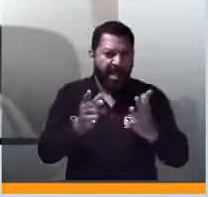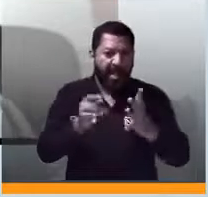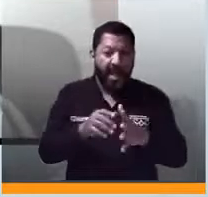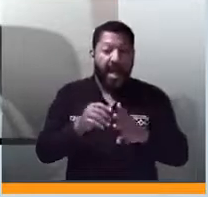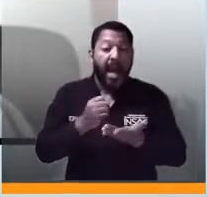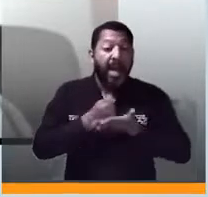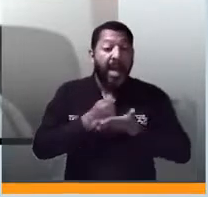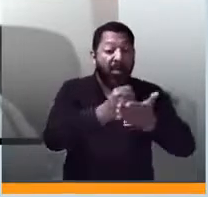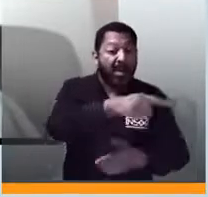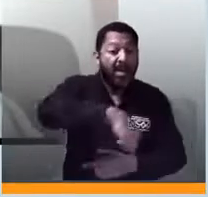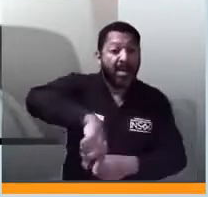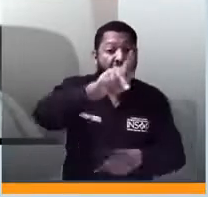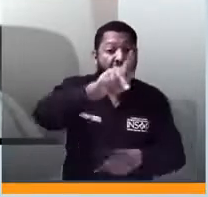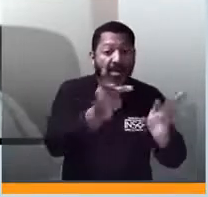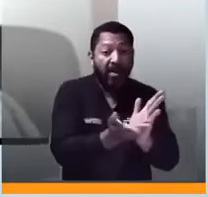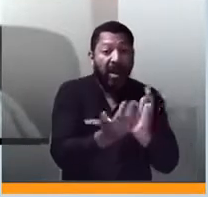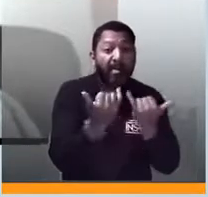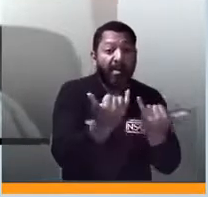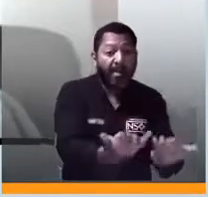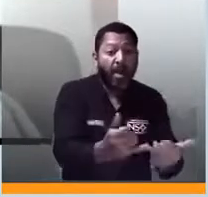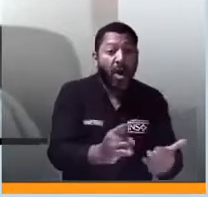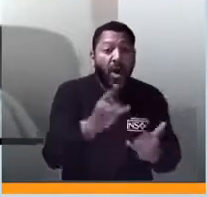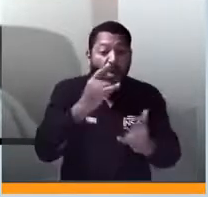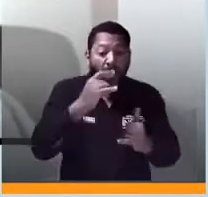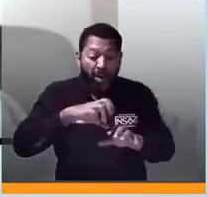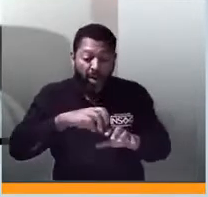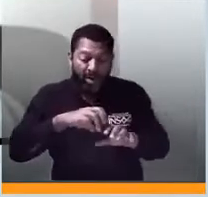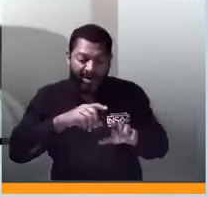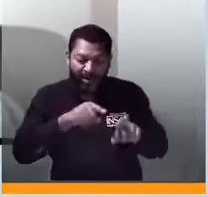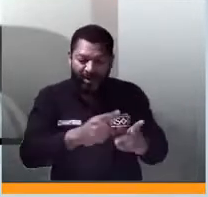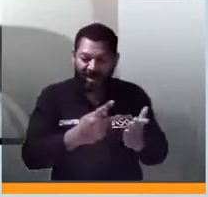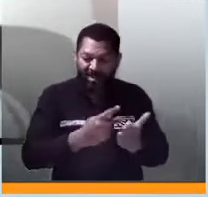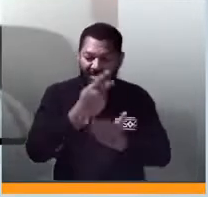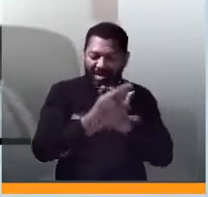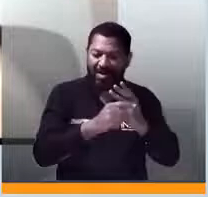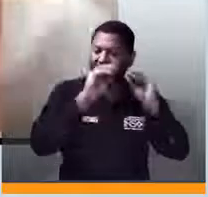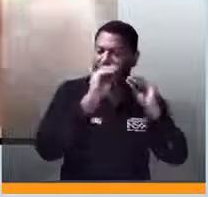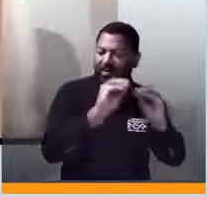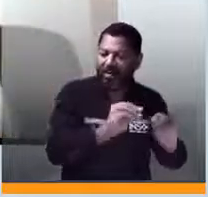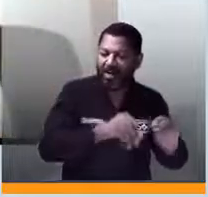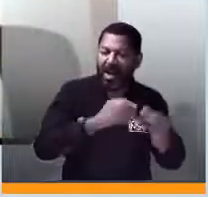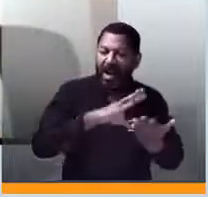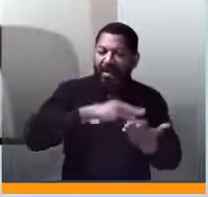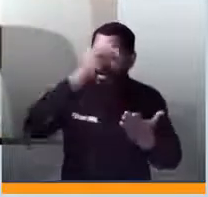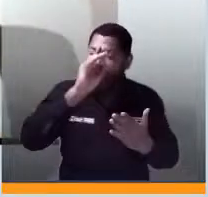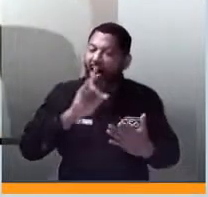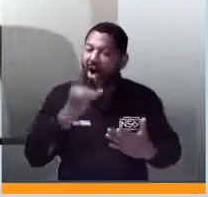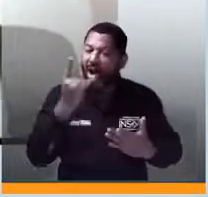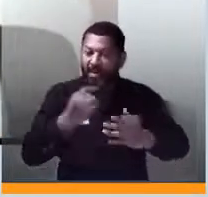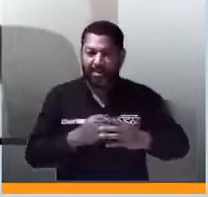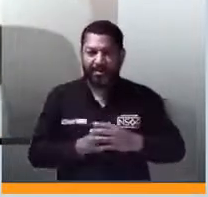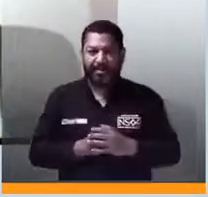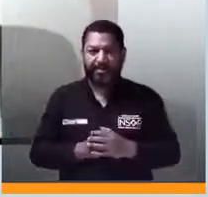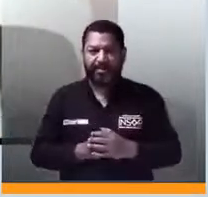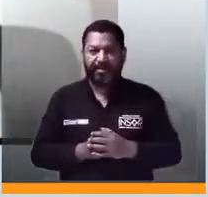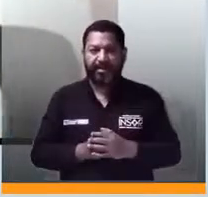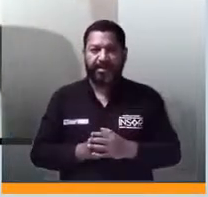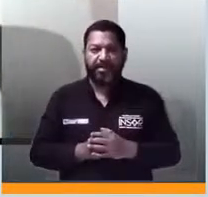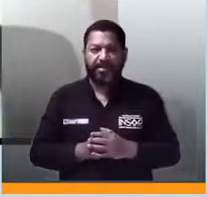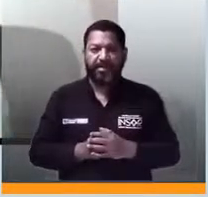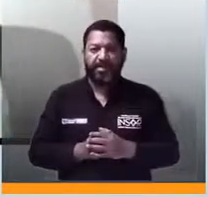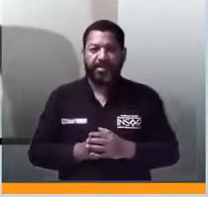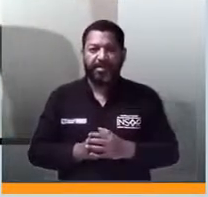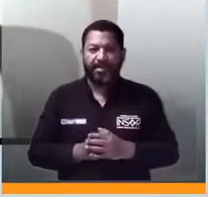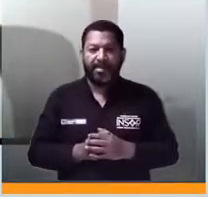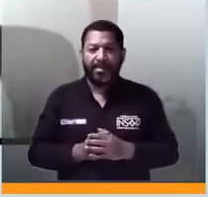estudiante a adquirir ese proyecto de formación, de aprendizaje, que no es simplemente esa competencia